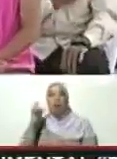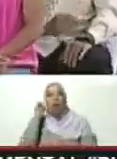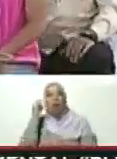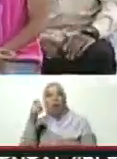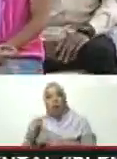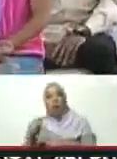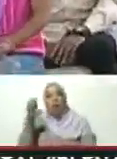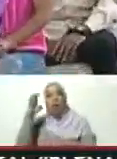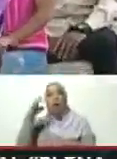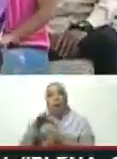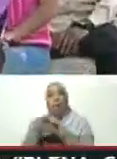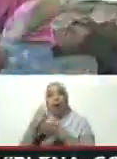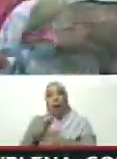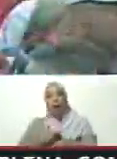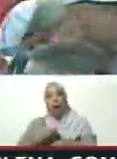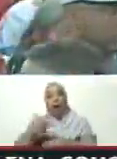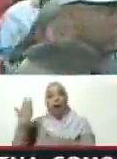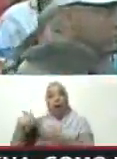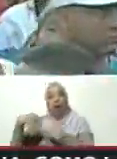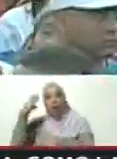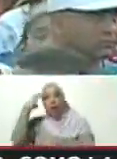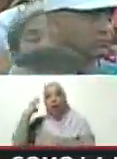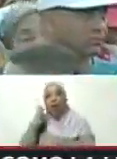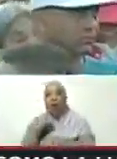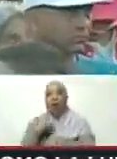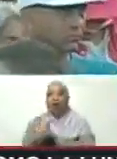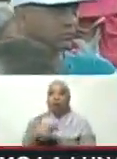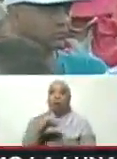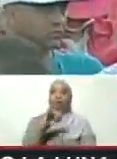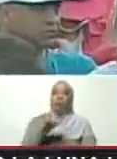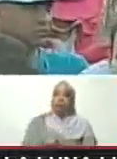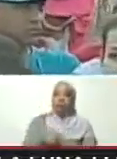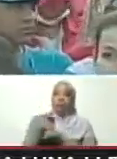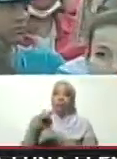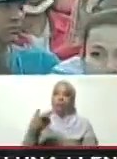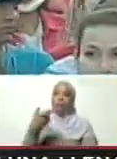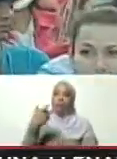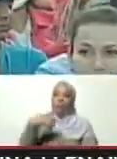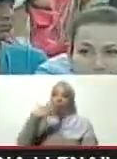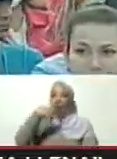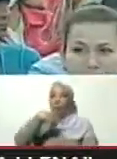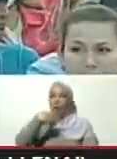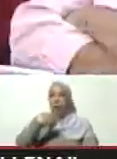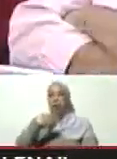el Guarataro y los eucaliptos, bordeando con Las Piñas.